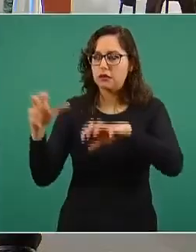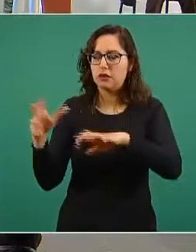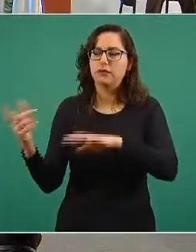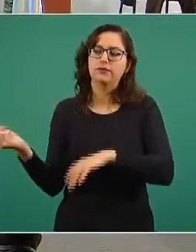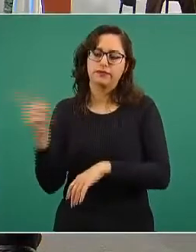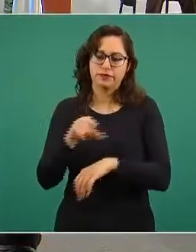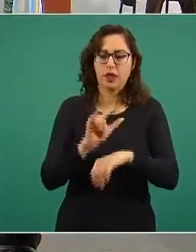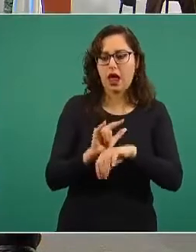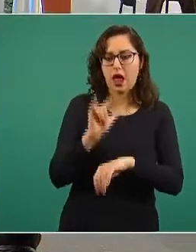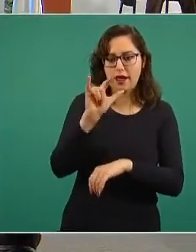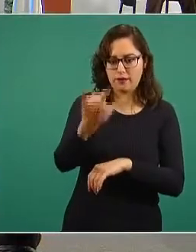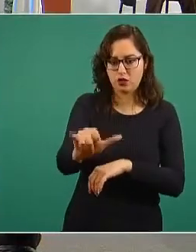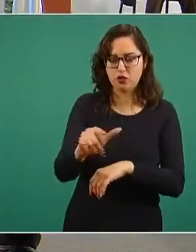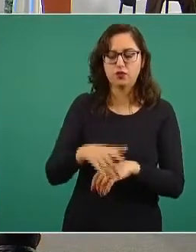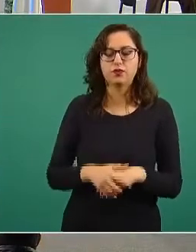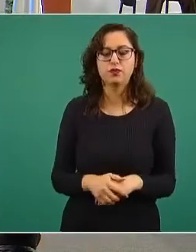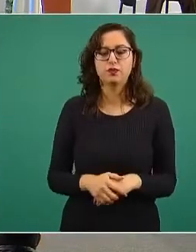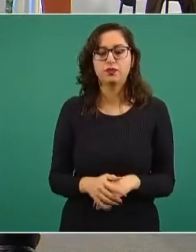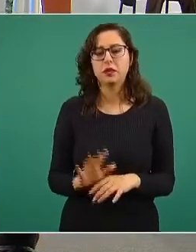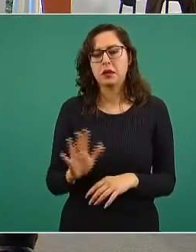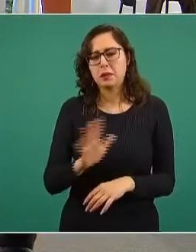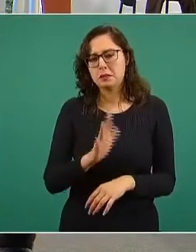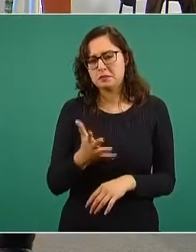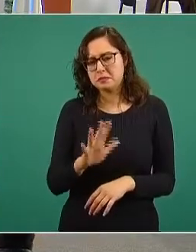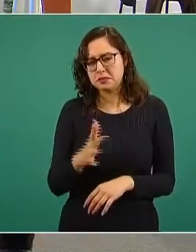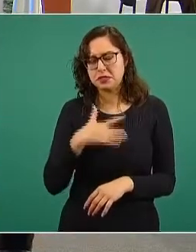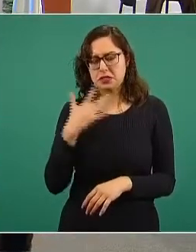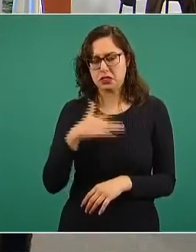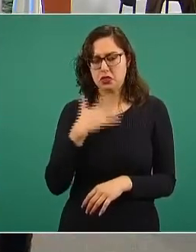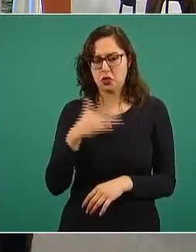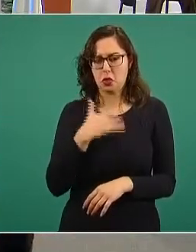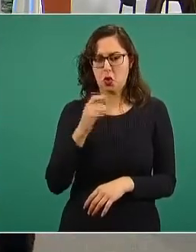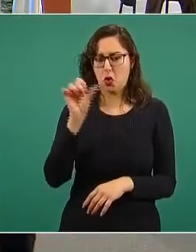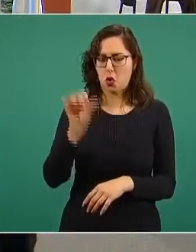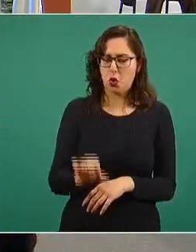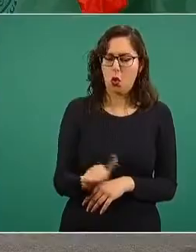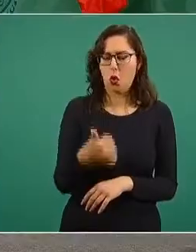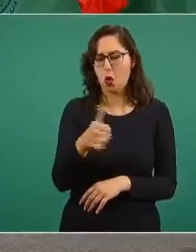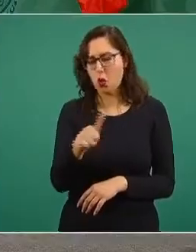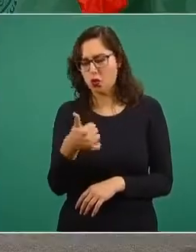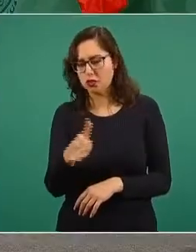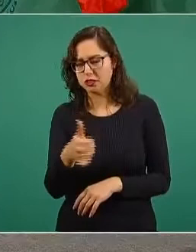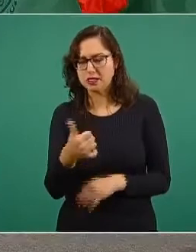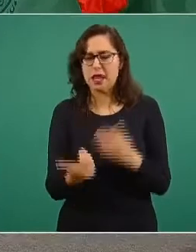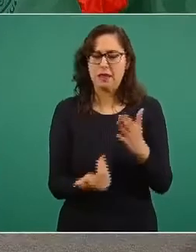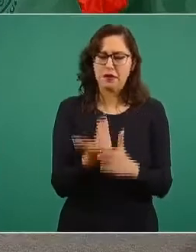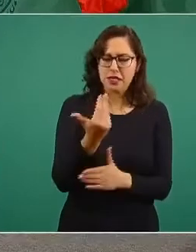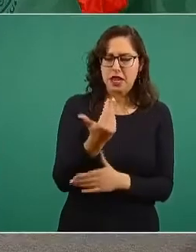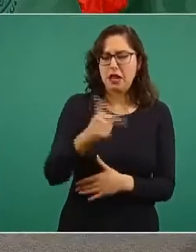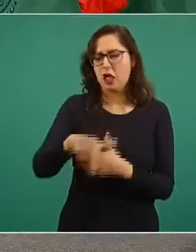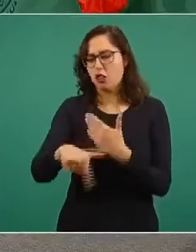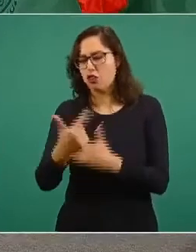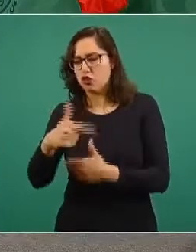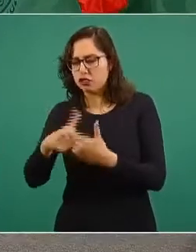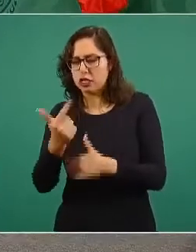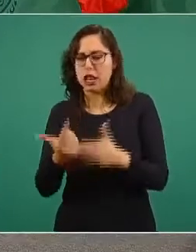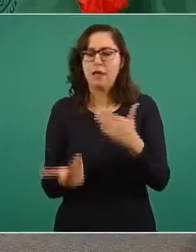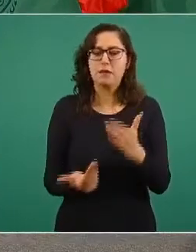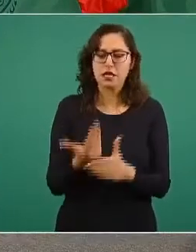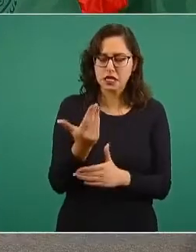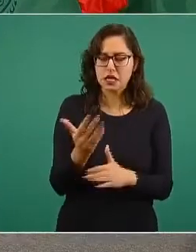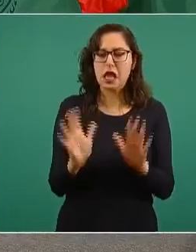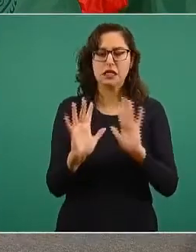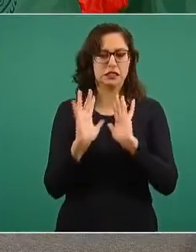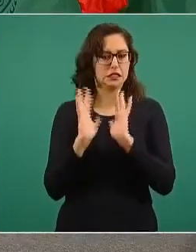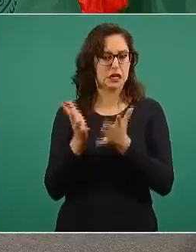e Ixtepec. Consideramos que entre 11 de la mañana y 12 de mediodía estaremos ya culminando